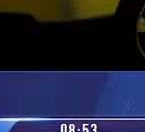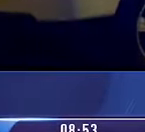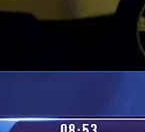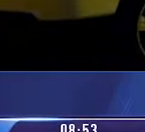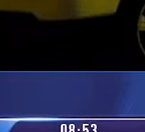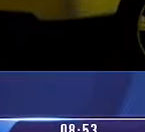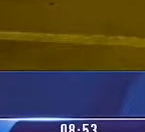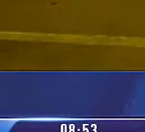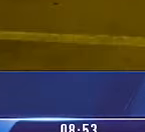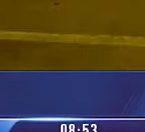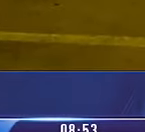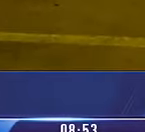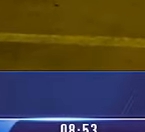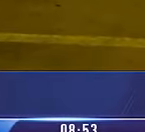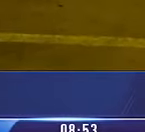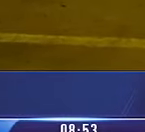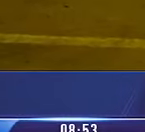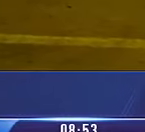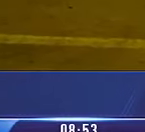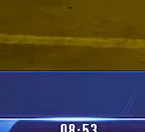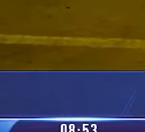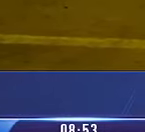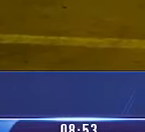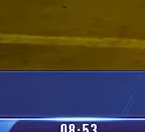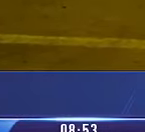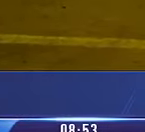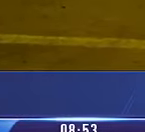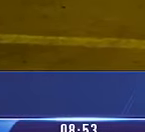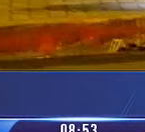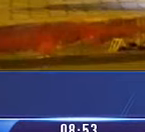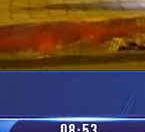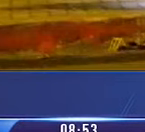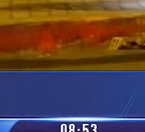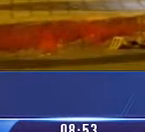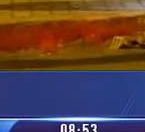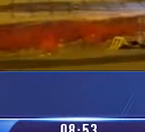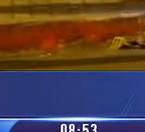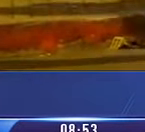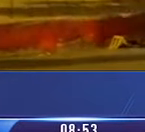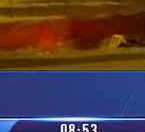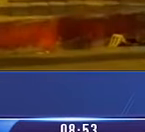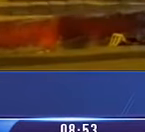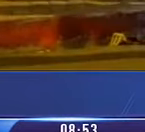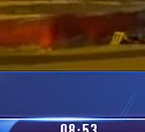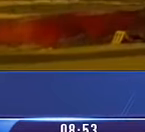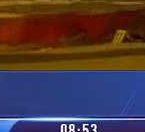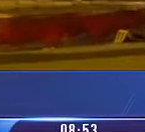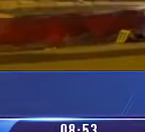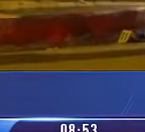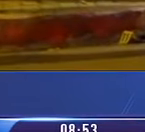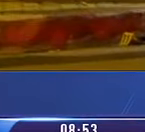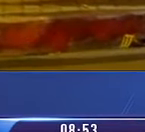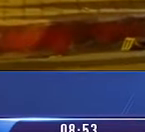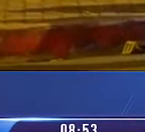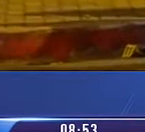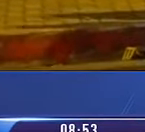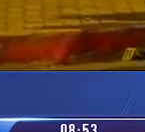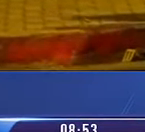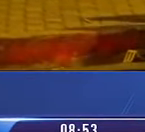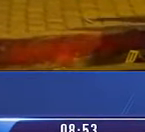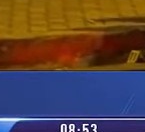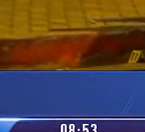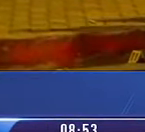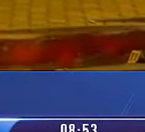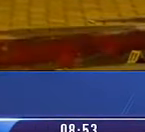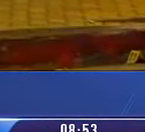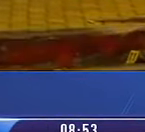han registrado casos con similares características y consecuencias. La TINASEG inició las indagaciones sobre esa balacera en la que otras